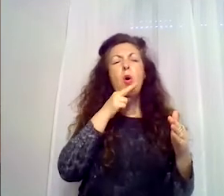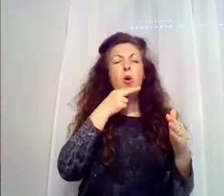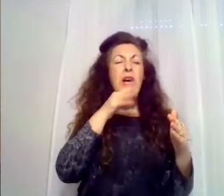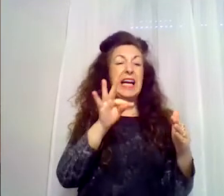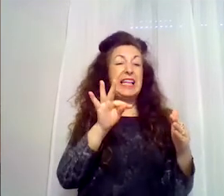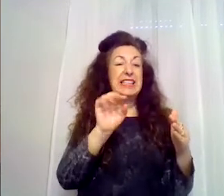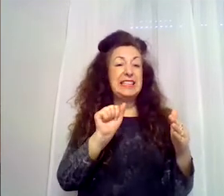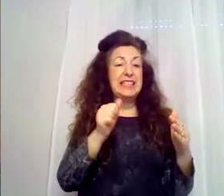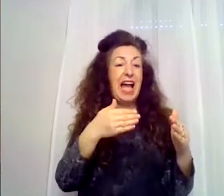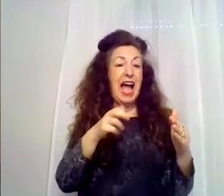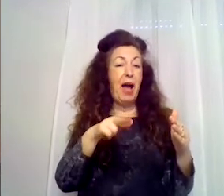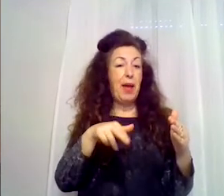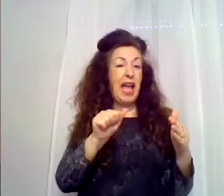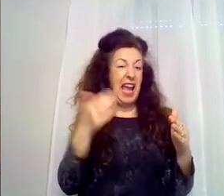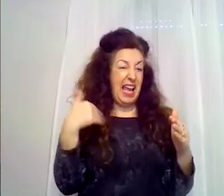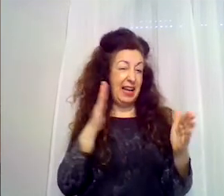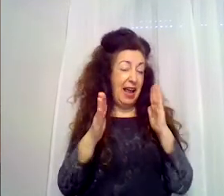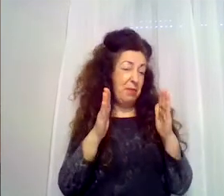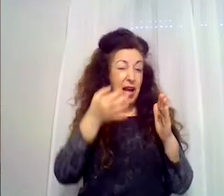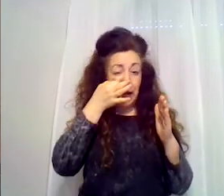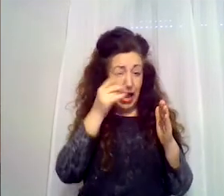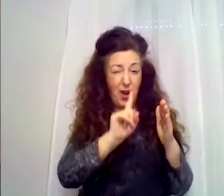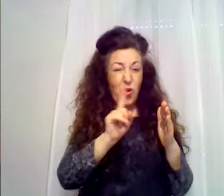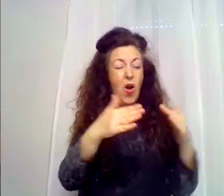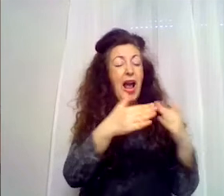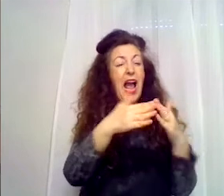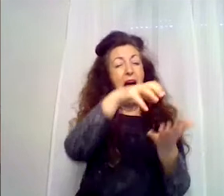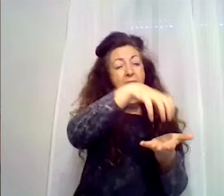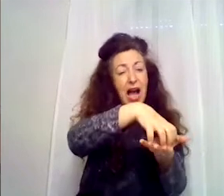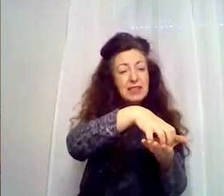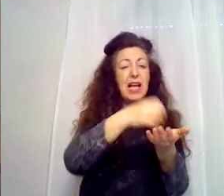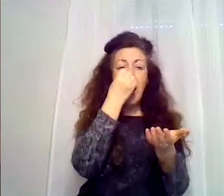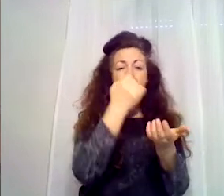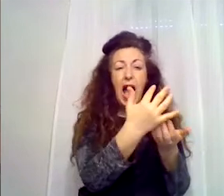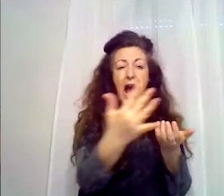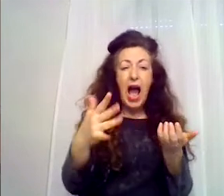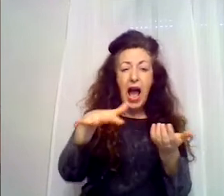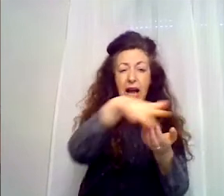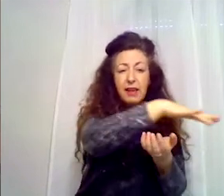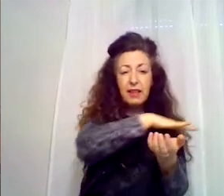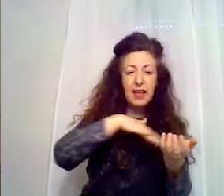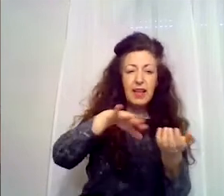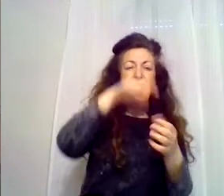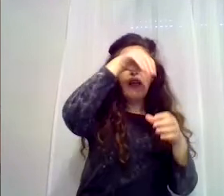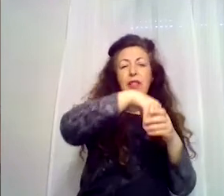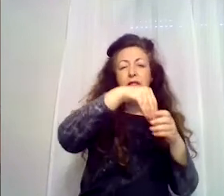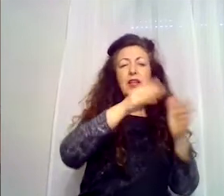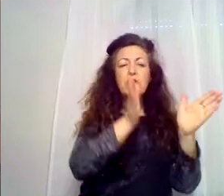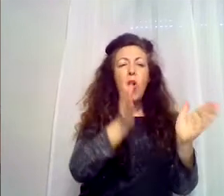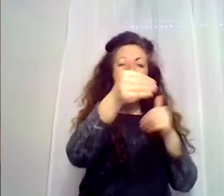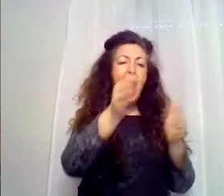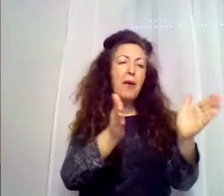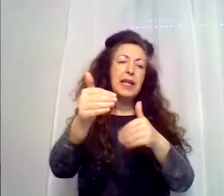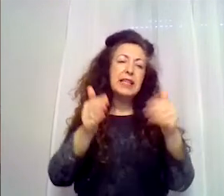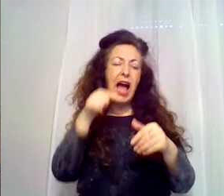¿no? Bueno, pues sabemos, por la documentación de la época, que Marlowe, el 30 de mayo del año